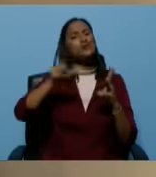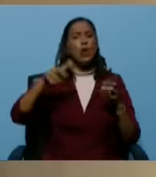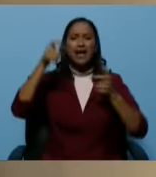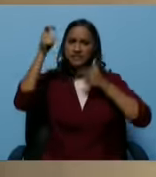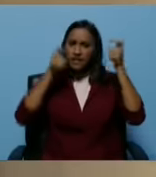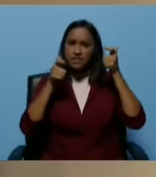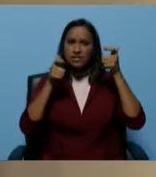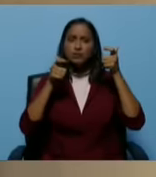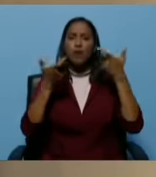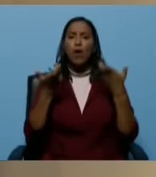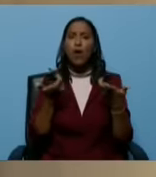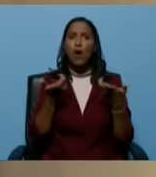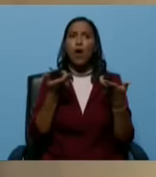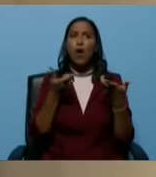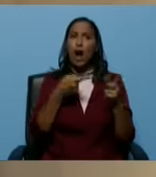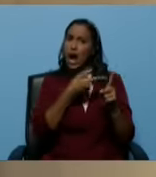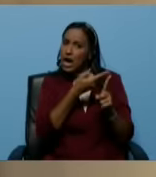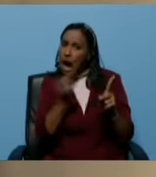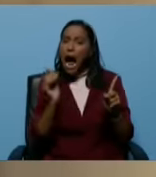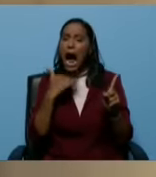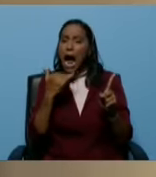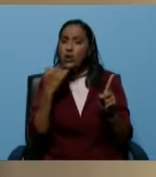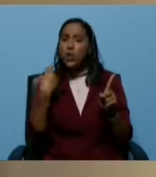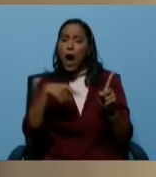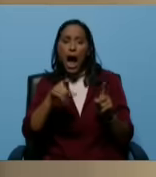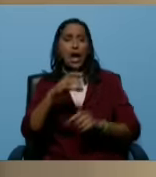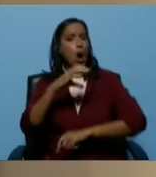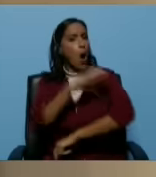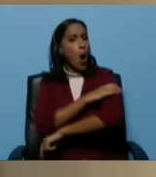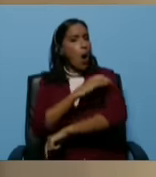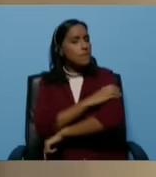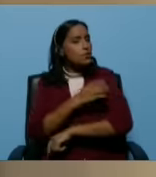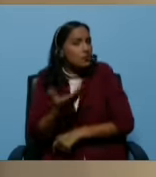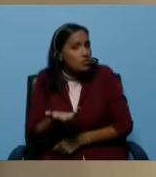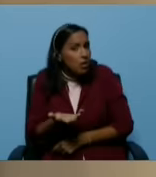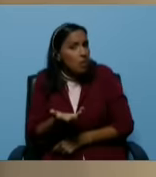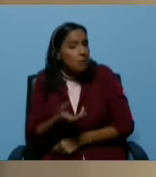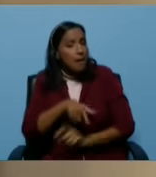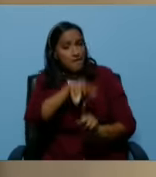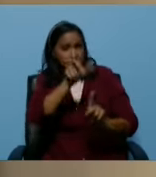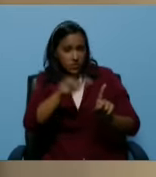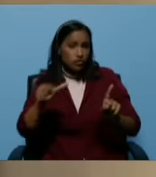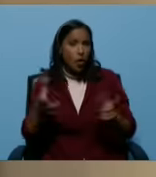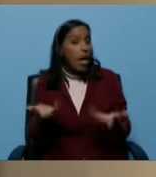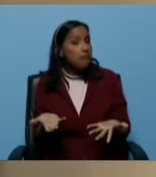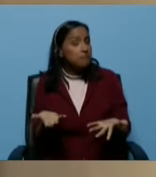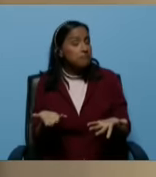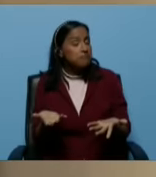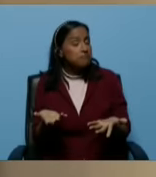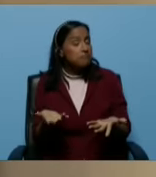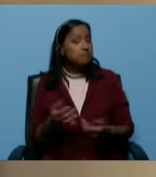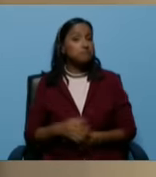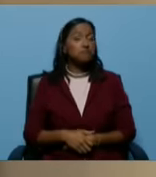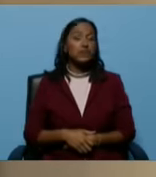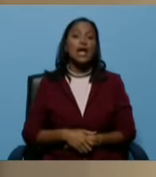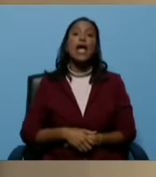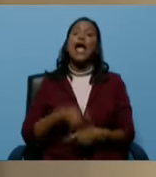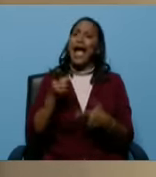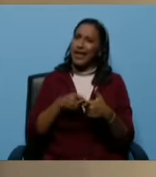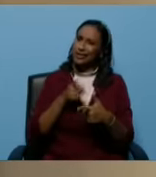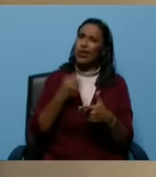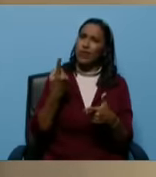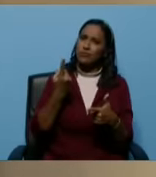Ninguno corresponde a sectores de la oposición ni la ultraderecha radical o extrema. Entonces, llama la atención esto,